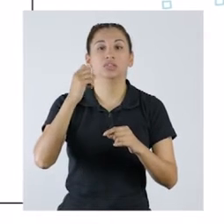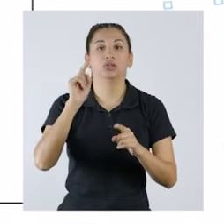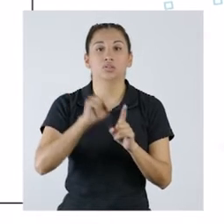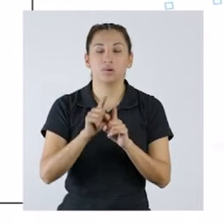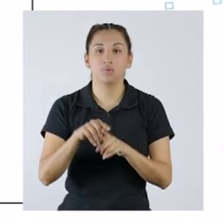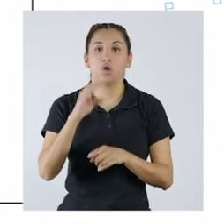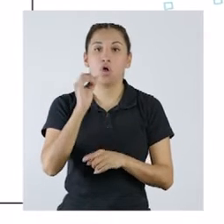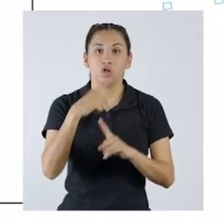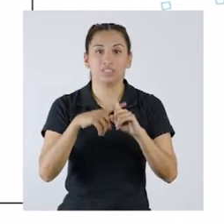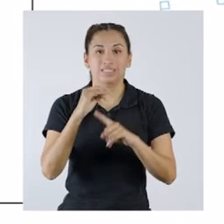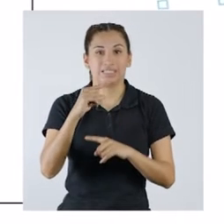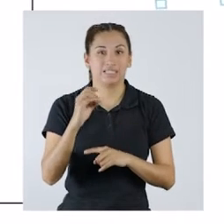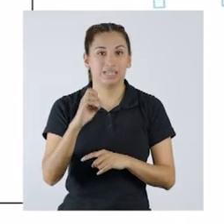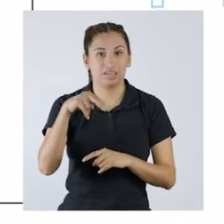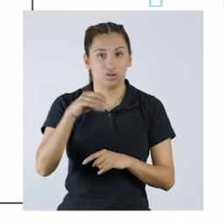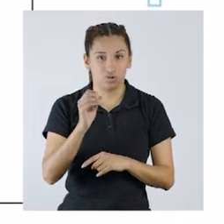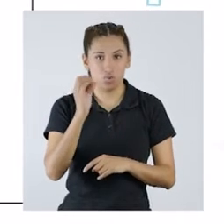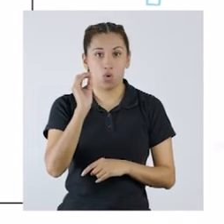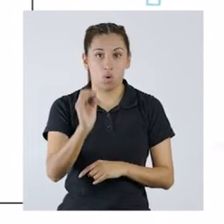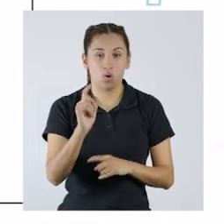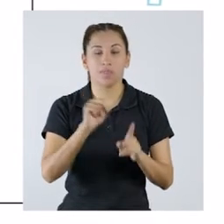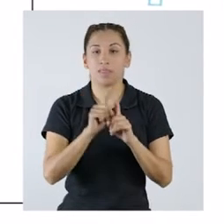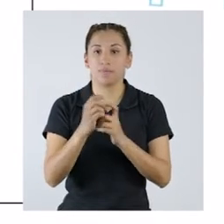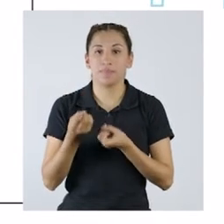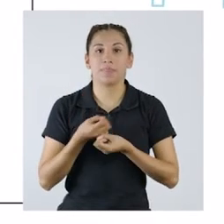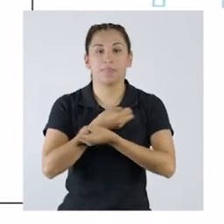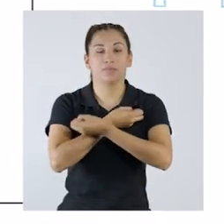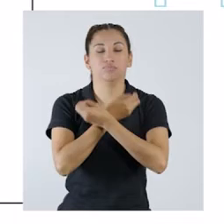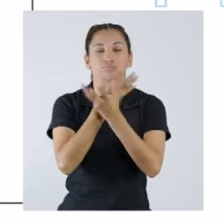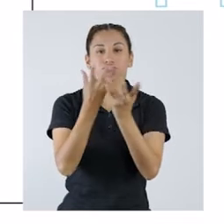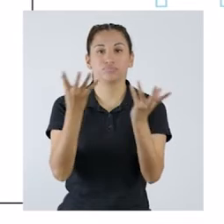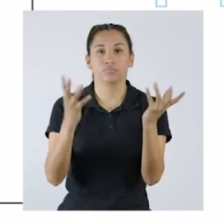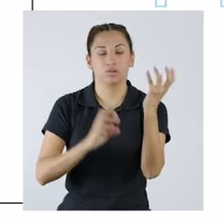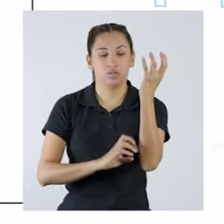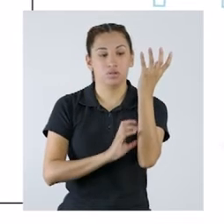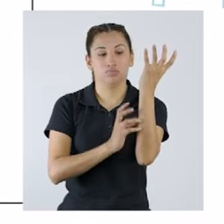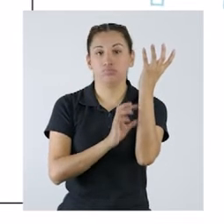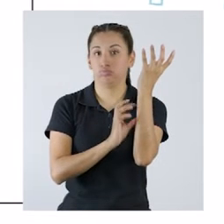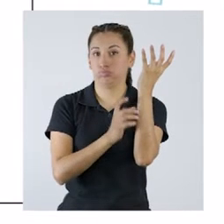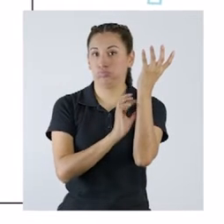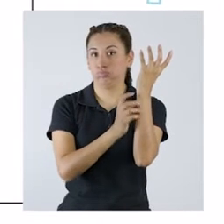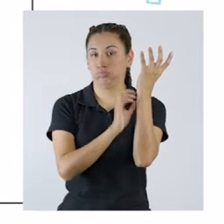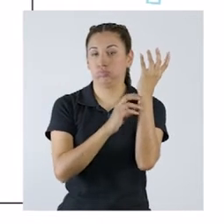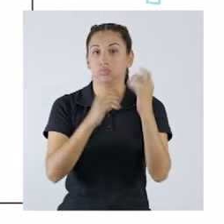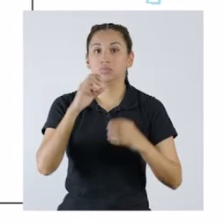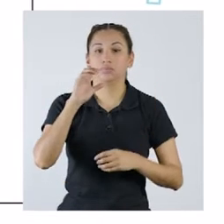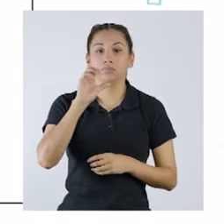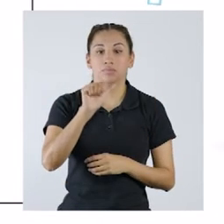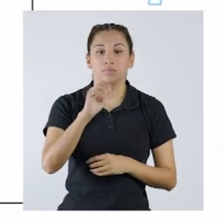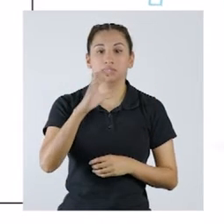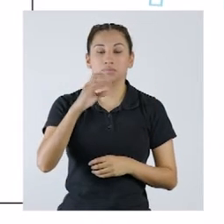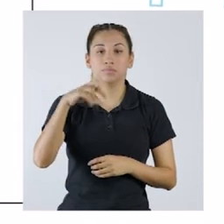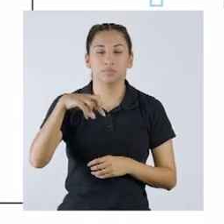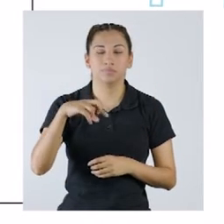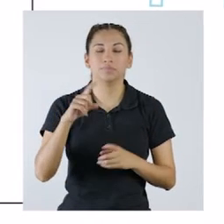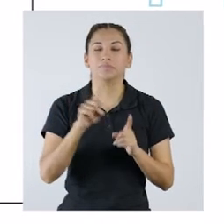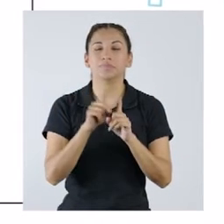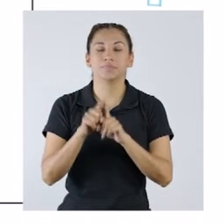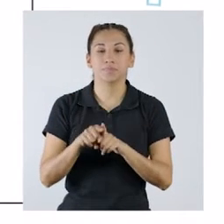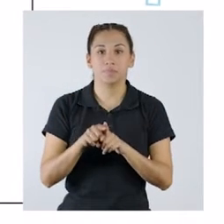y oxígeno, O, y se produce energía. Forma moléculas de